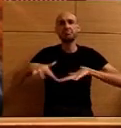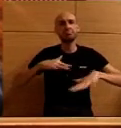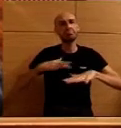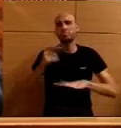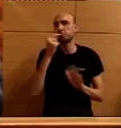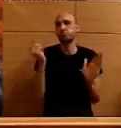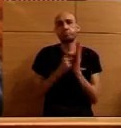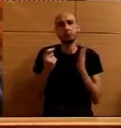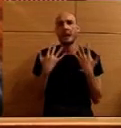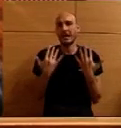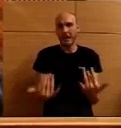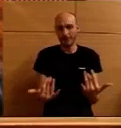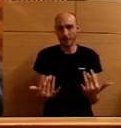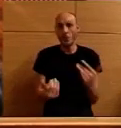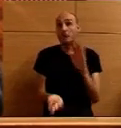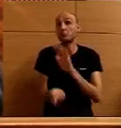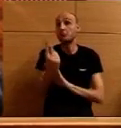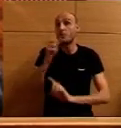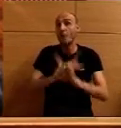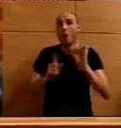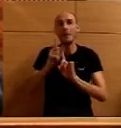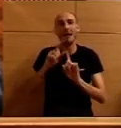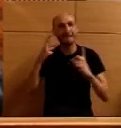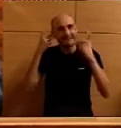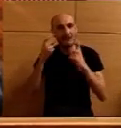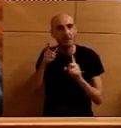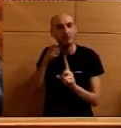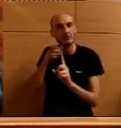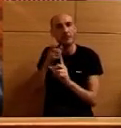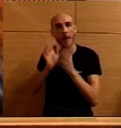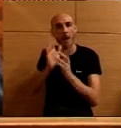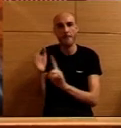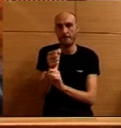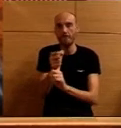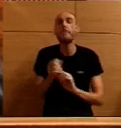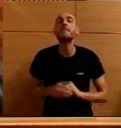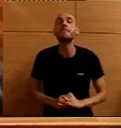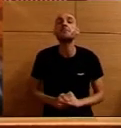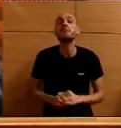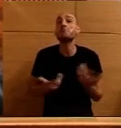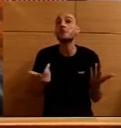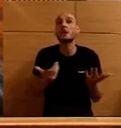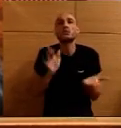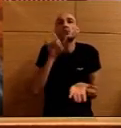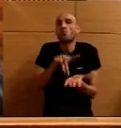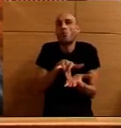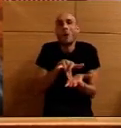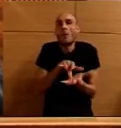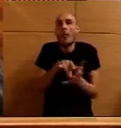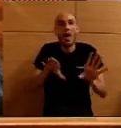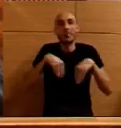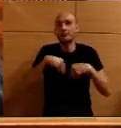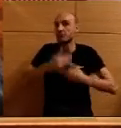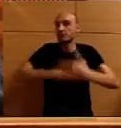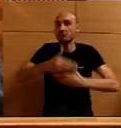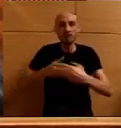se generan los problemas y en momentos puntuales y en cualquier momento que creemos que es necesario.